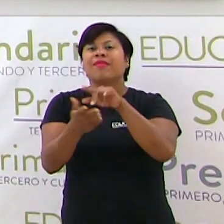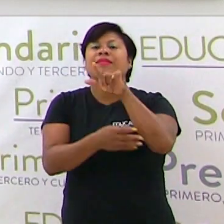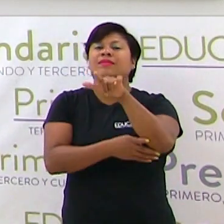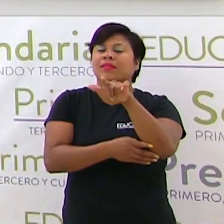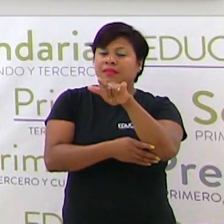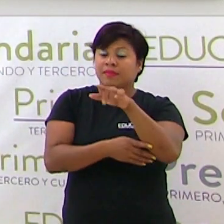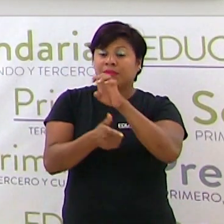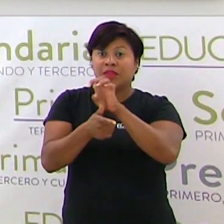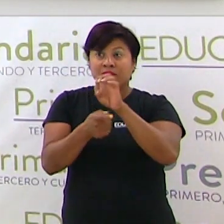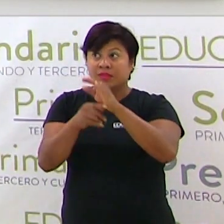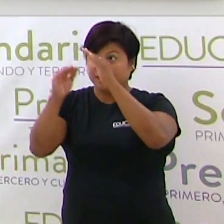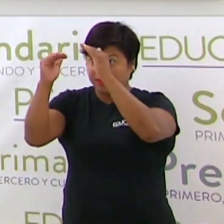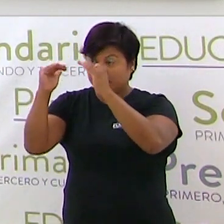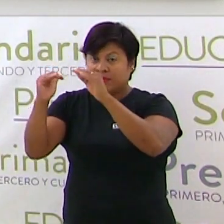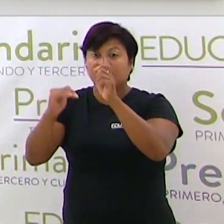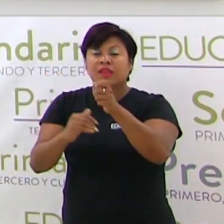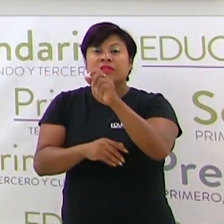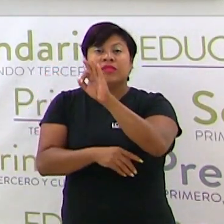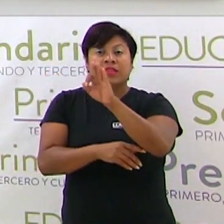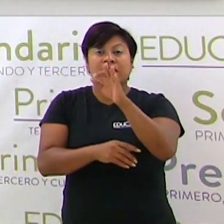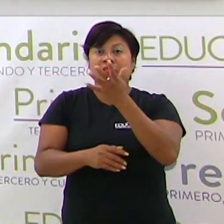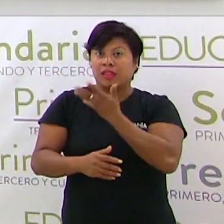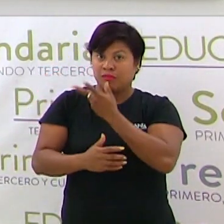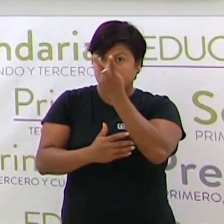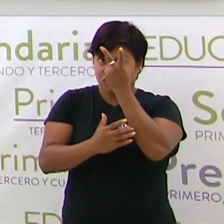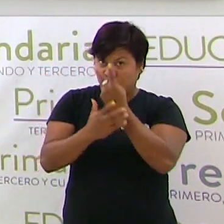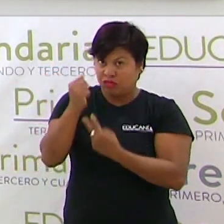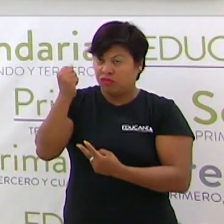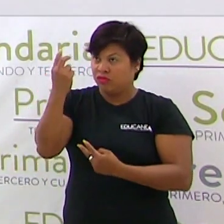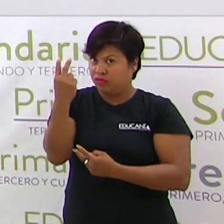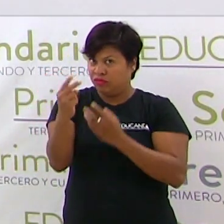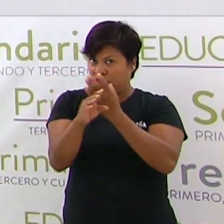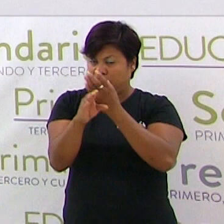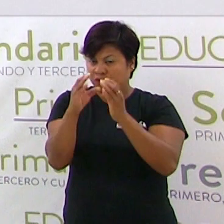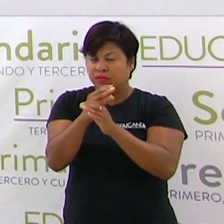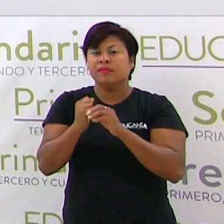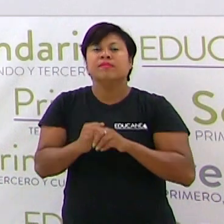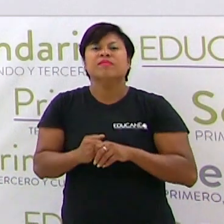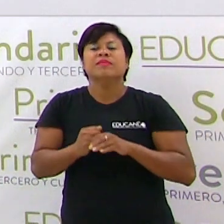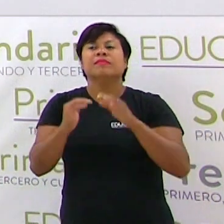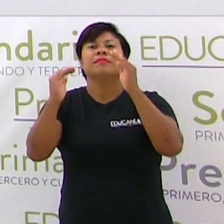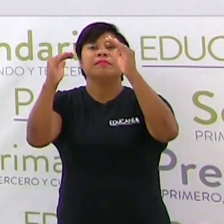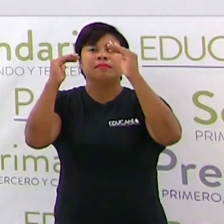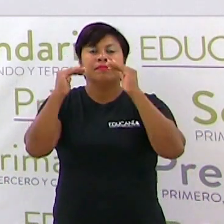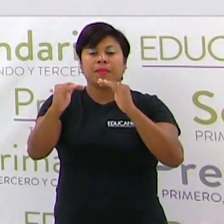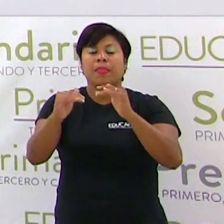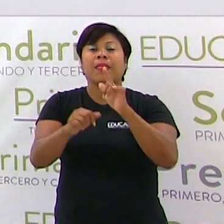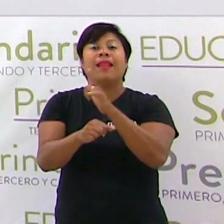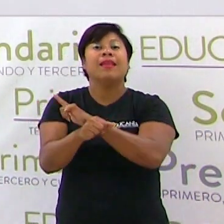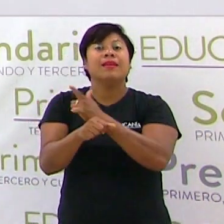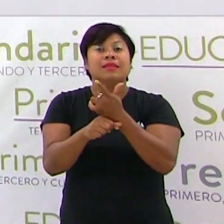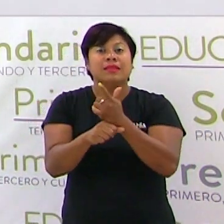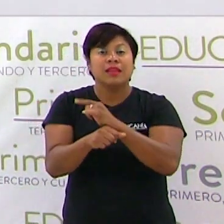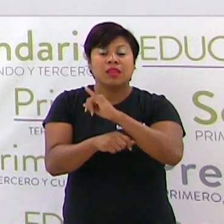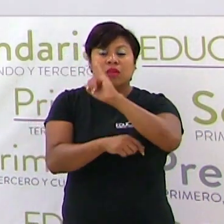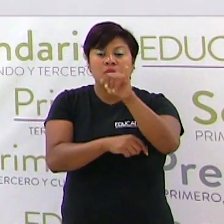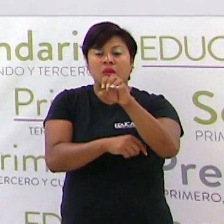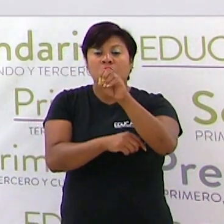Bueno, entonces ahí tenemos ya 2 elementos de la carta, ¿verdad? Continuamos. Licenciado José Luis